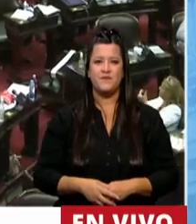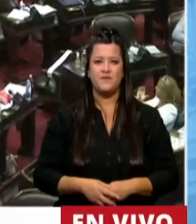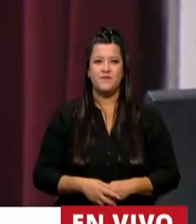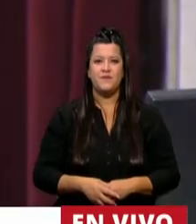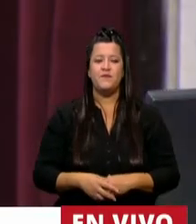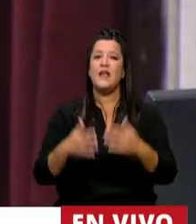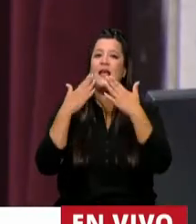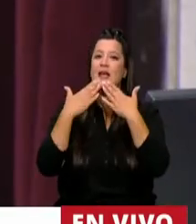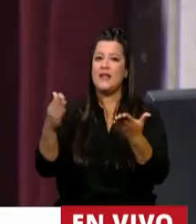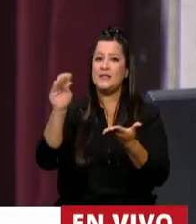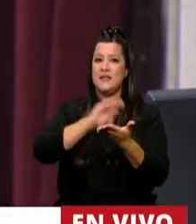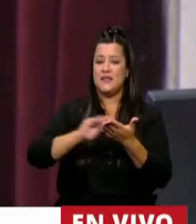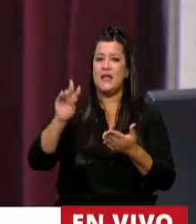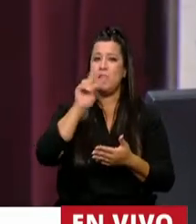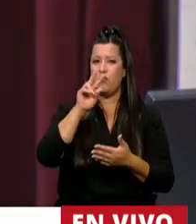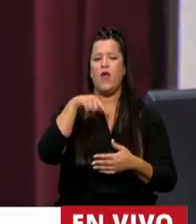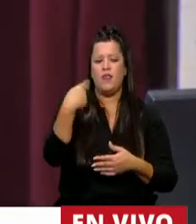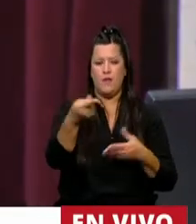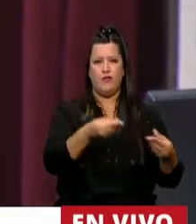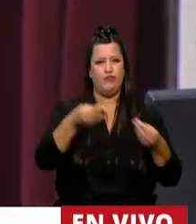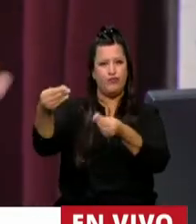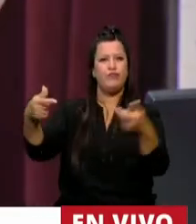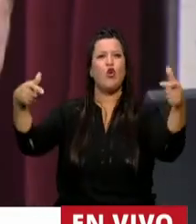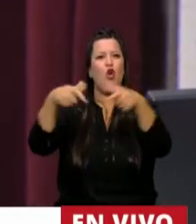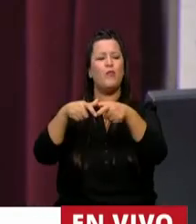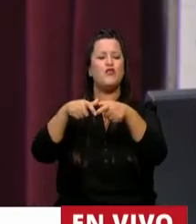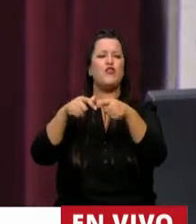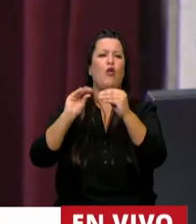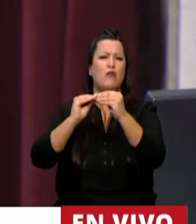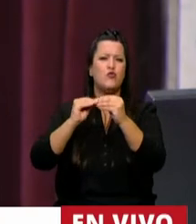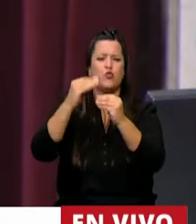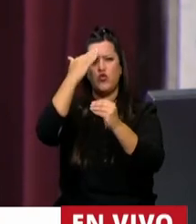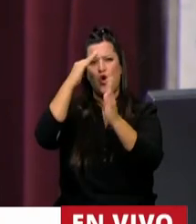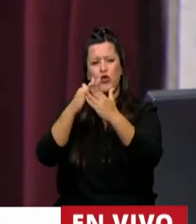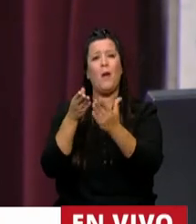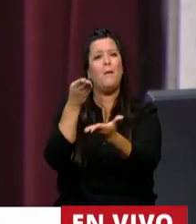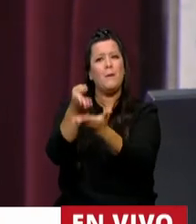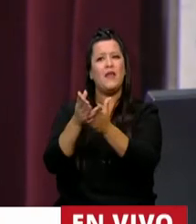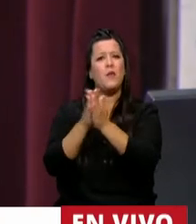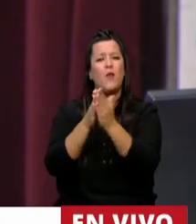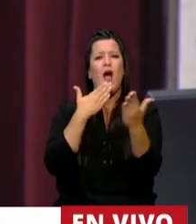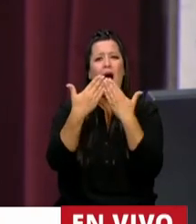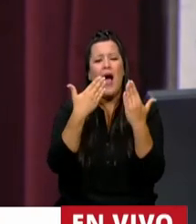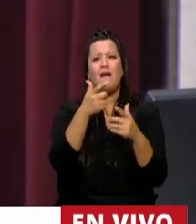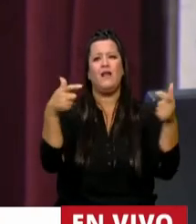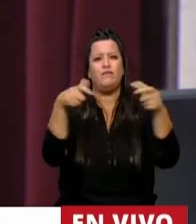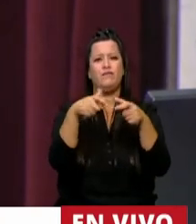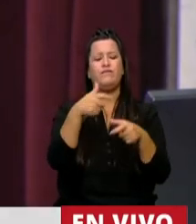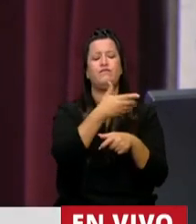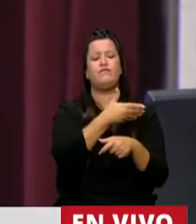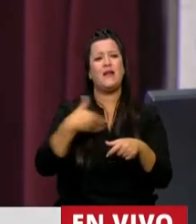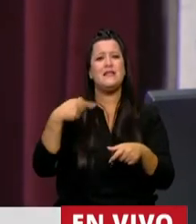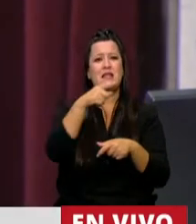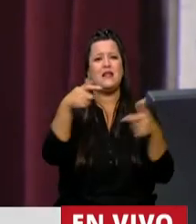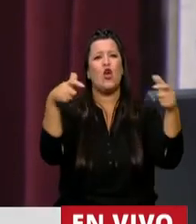Gracias, señora diputada. Será girada a la Comisión de Asuntos Constitucionales y le sugiero también que hable con el presidente de la Comisión de Transporte,